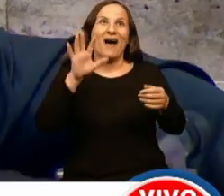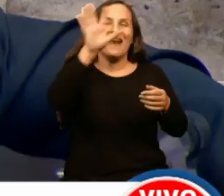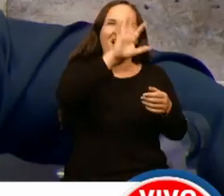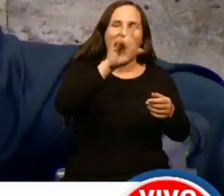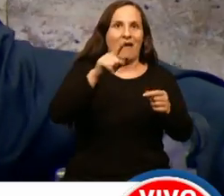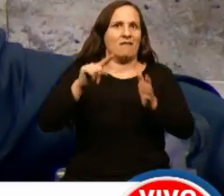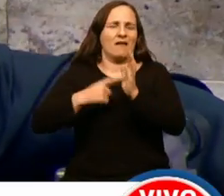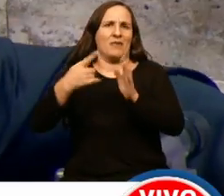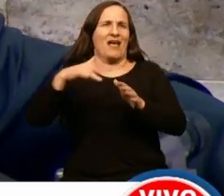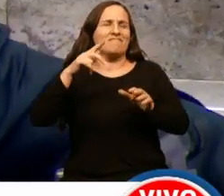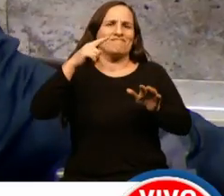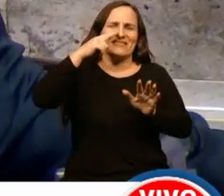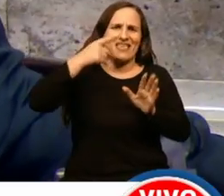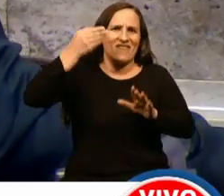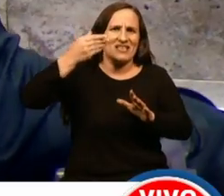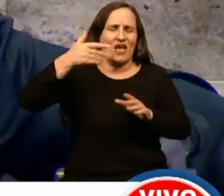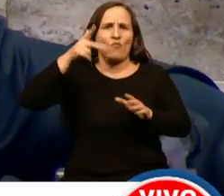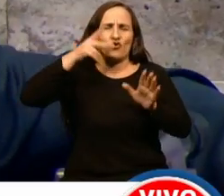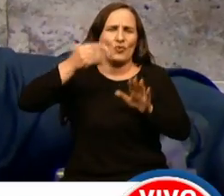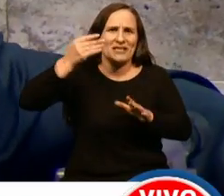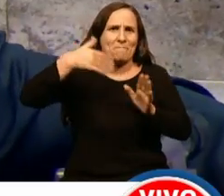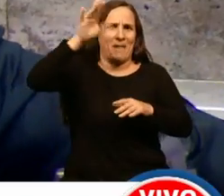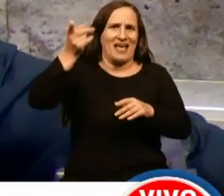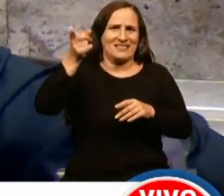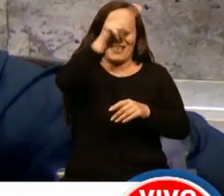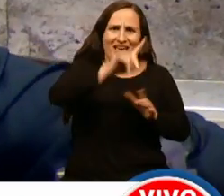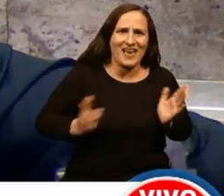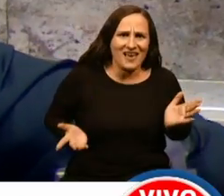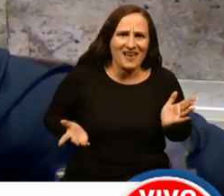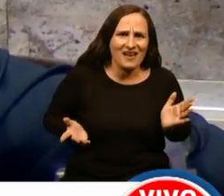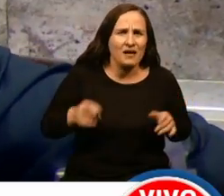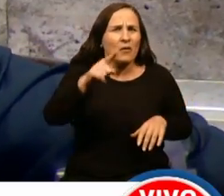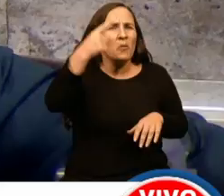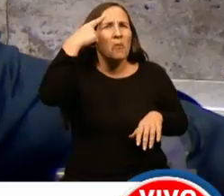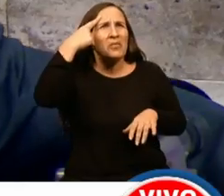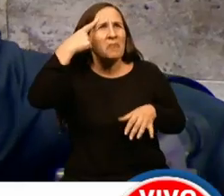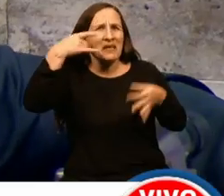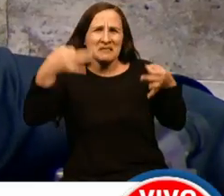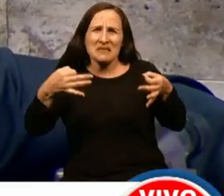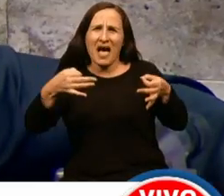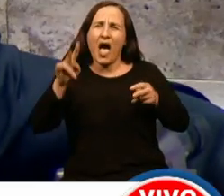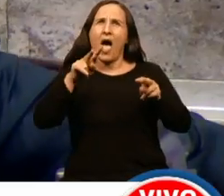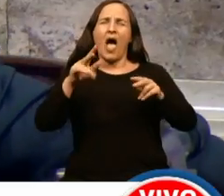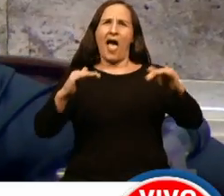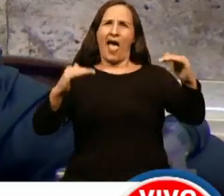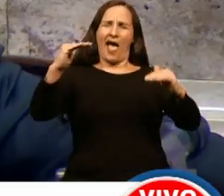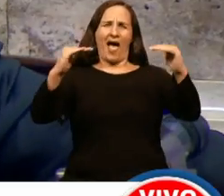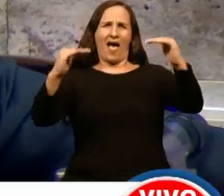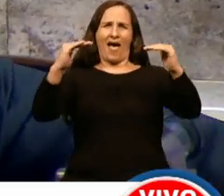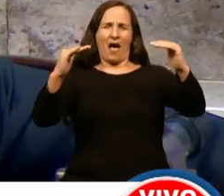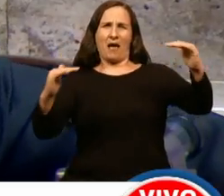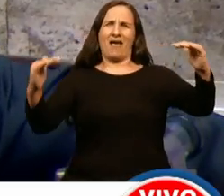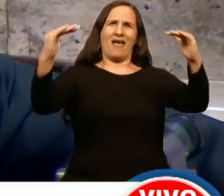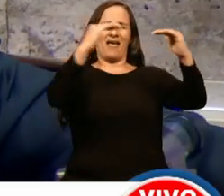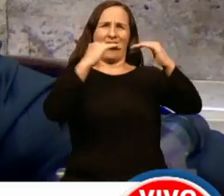usted le parece el señor presidente nacional a usted le parece equitativo le parece